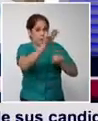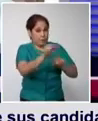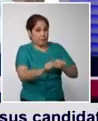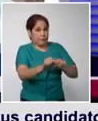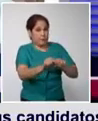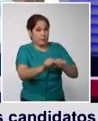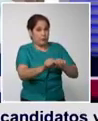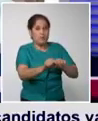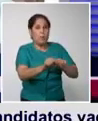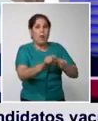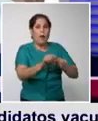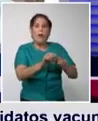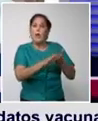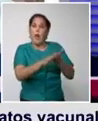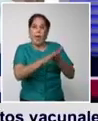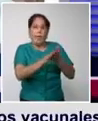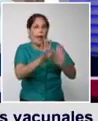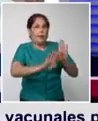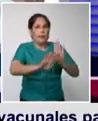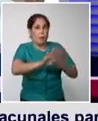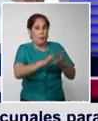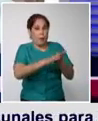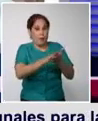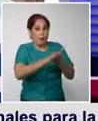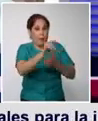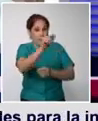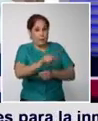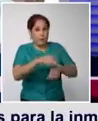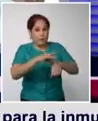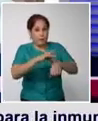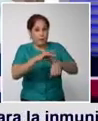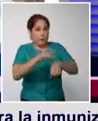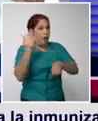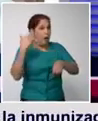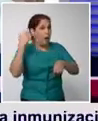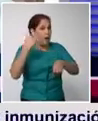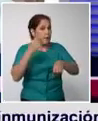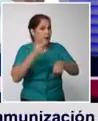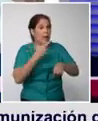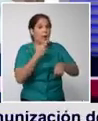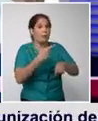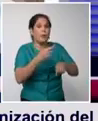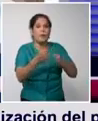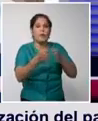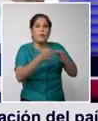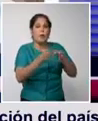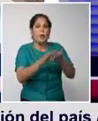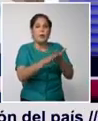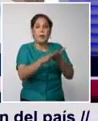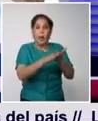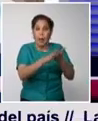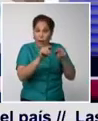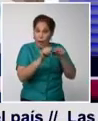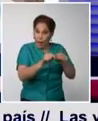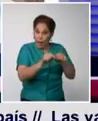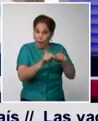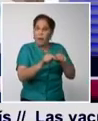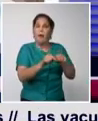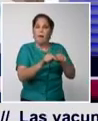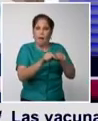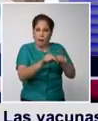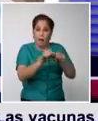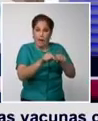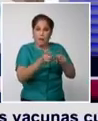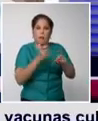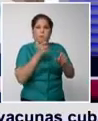títulos de anticuerpos o no tienen, y no tienen por tanto respuesta funcional tampoco capaz de neutralizar el virus.